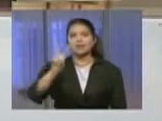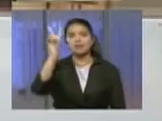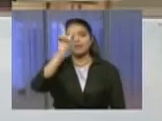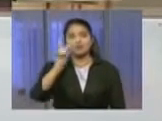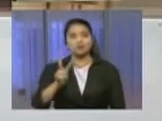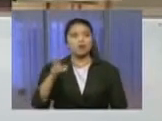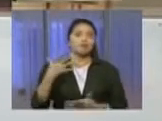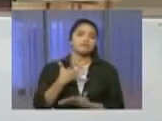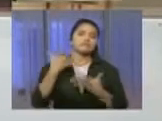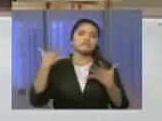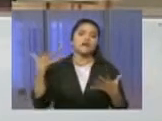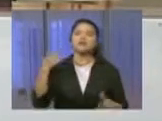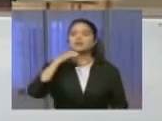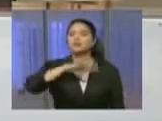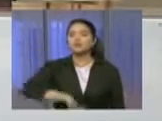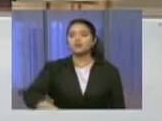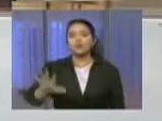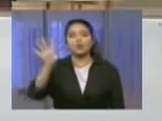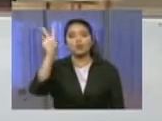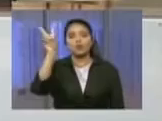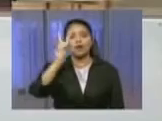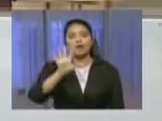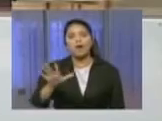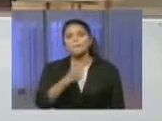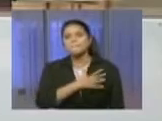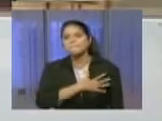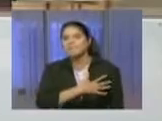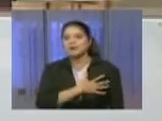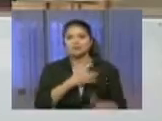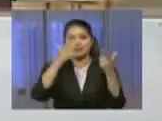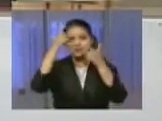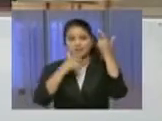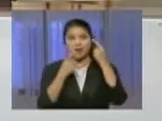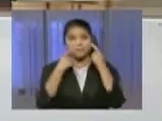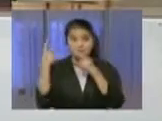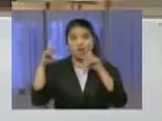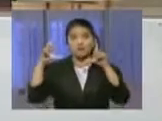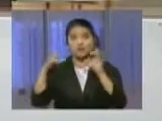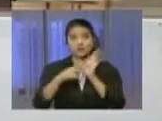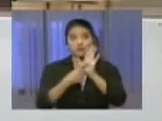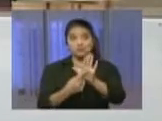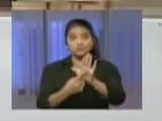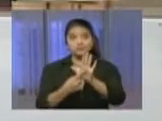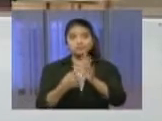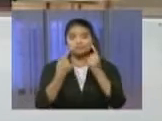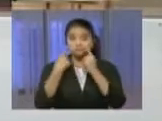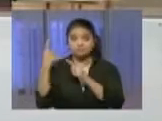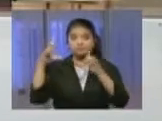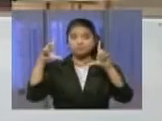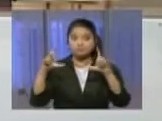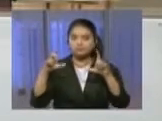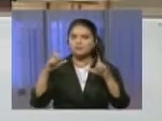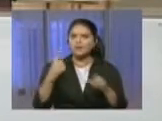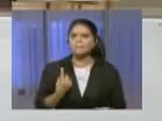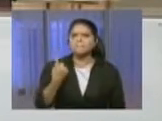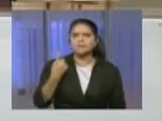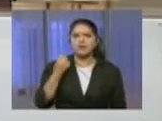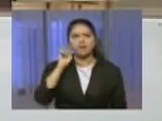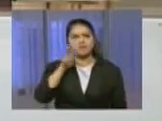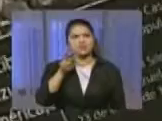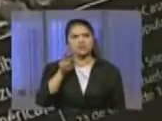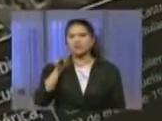gigante de la historia nuestro amado comandante Miren esta foto esta foto yo nunca la había visto